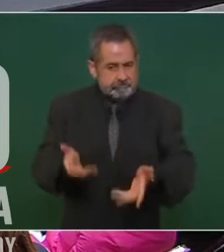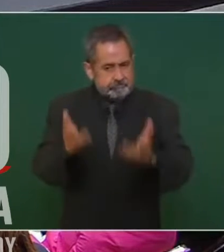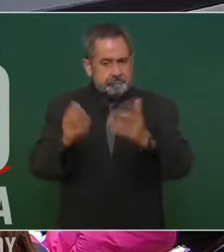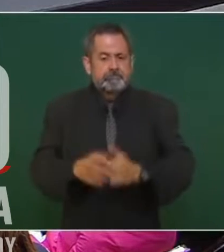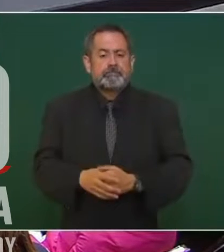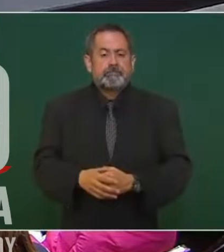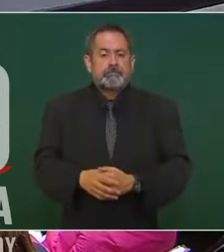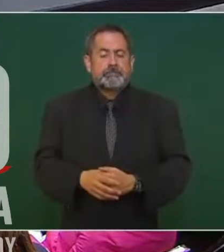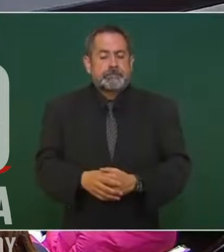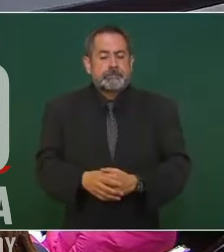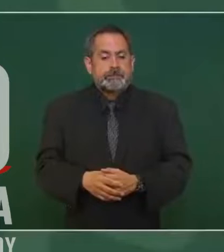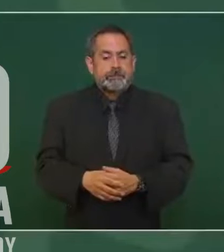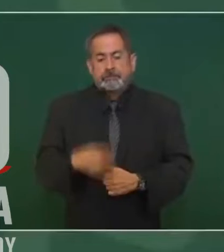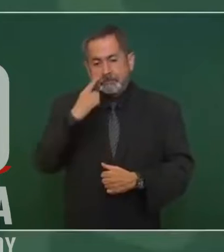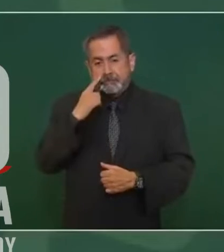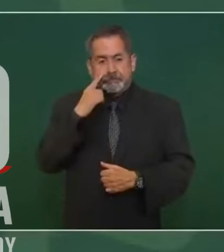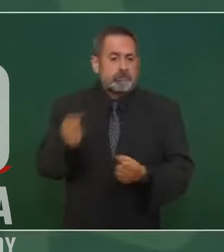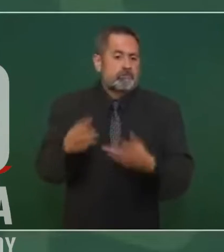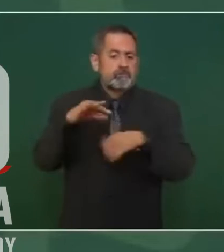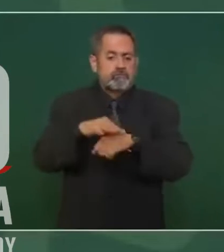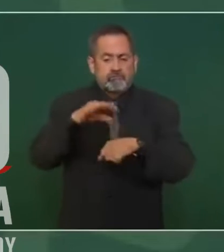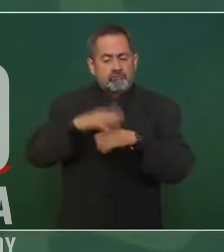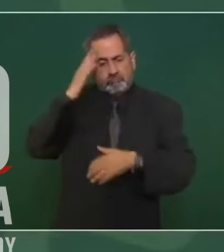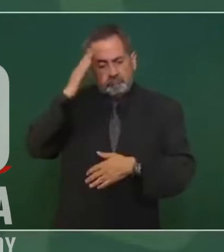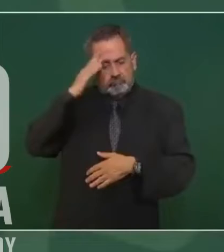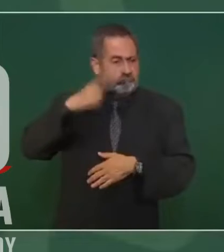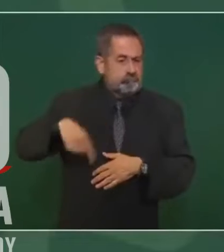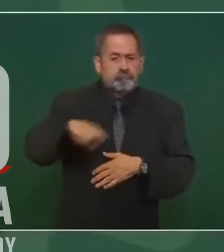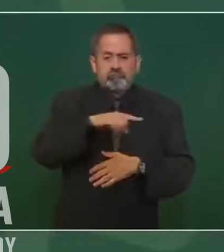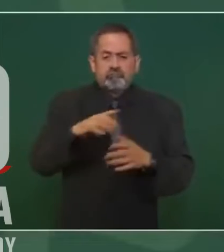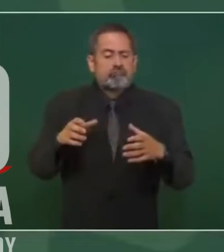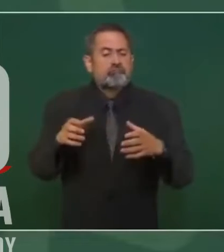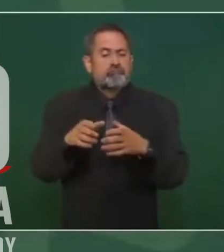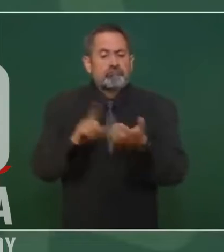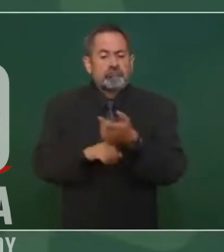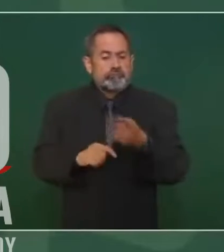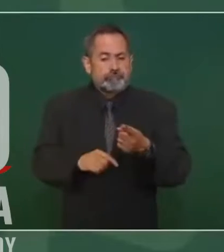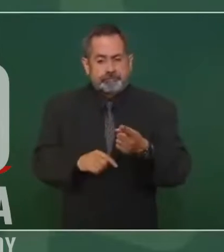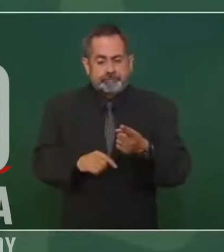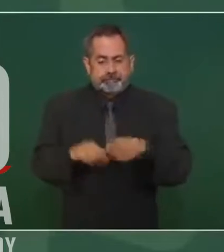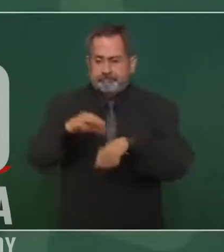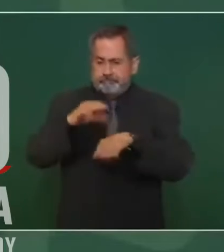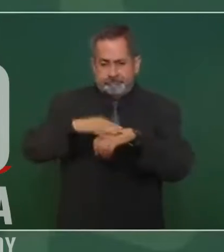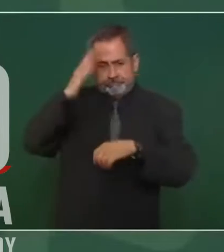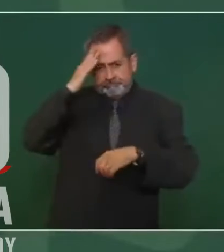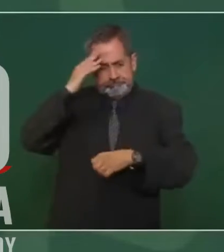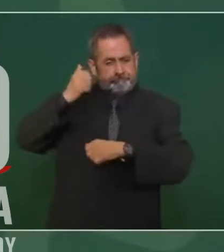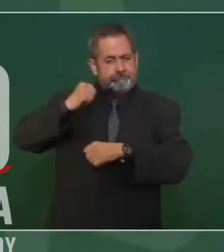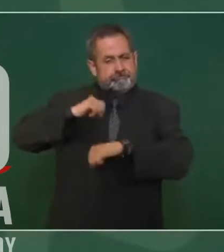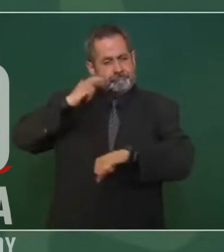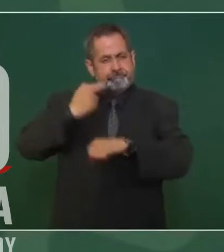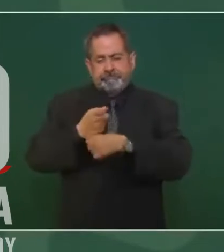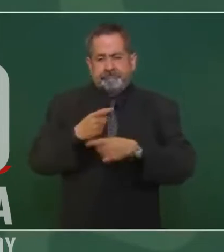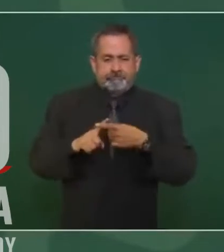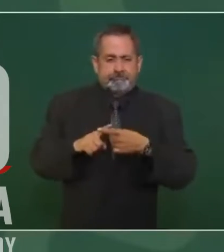siguiente, en relación a los médicos generales, que son pieza clave en cualquier sistema